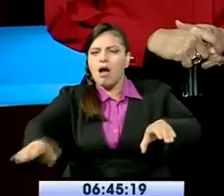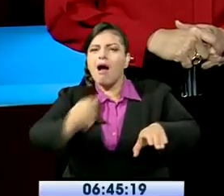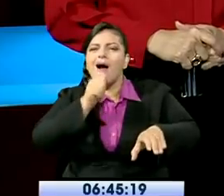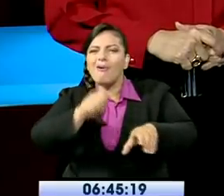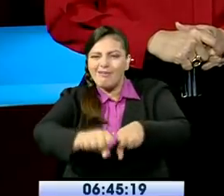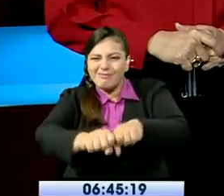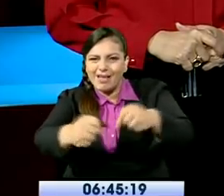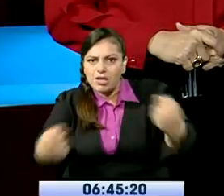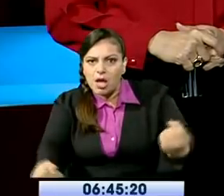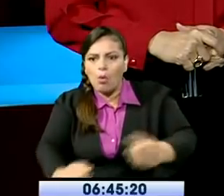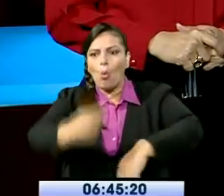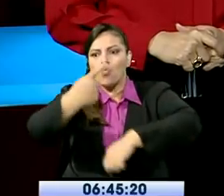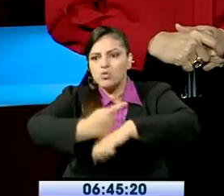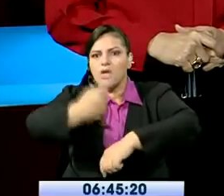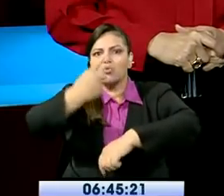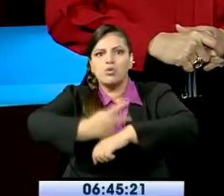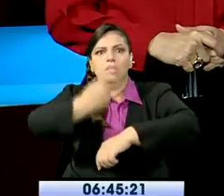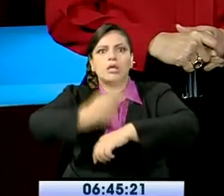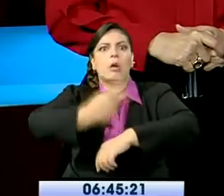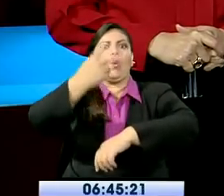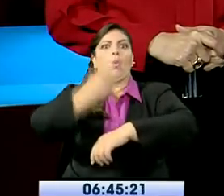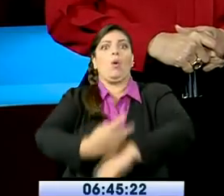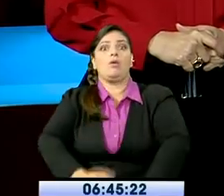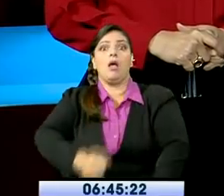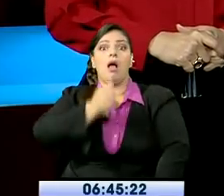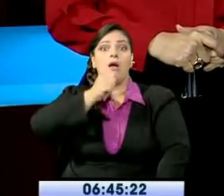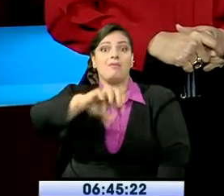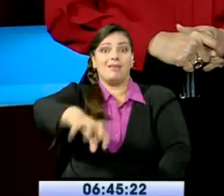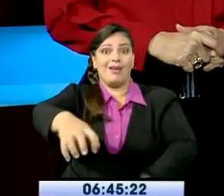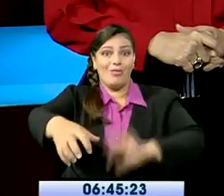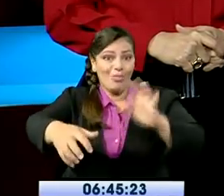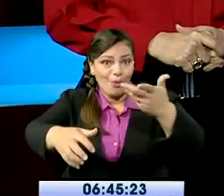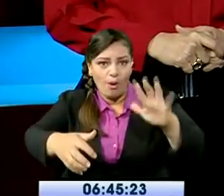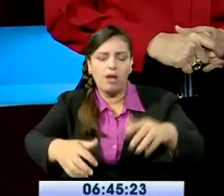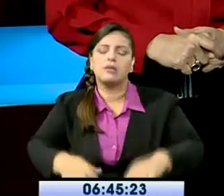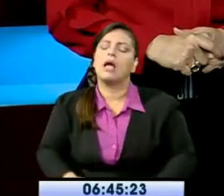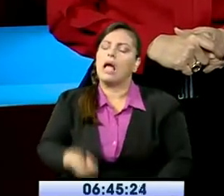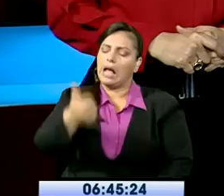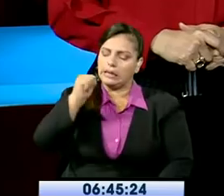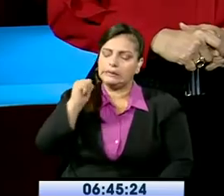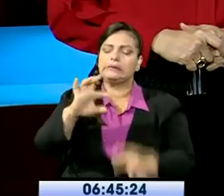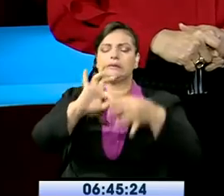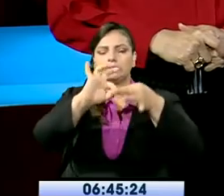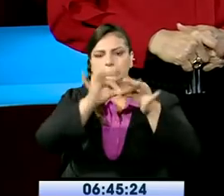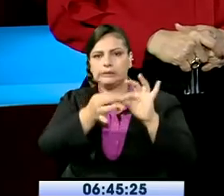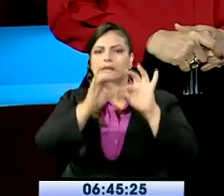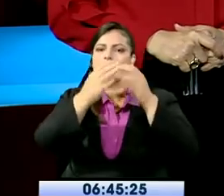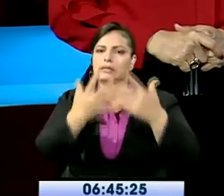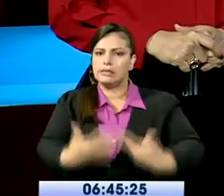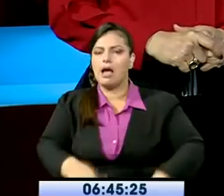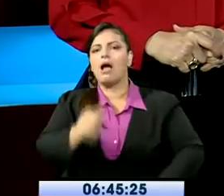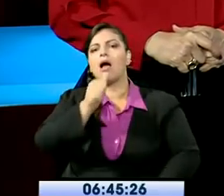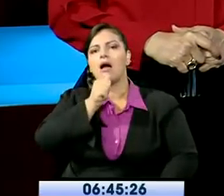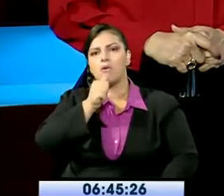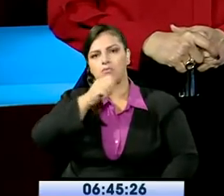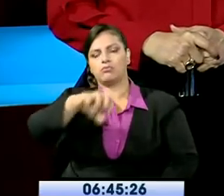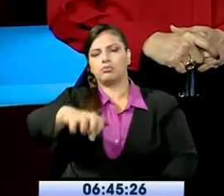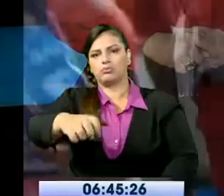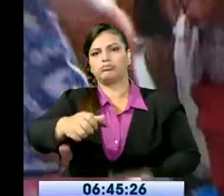la mañana de este jueves, luego del corte que afectó parte del norte y sur de Guayaquil. Veamos.